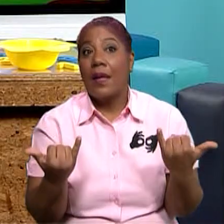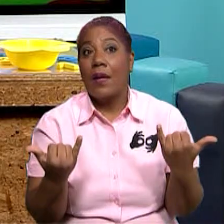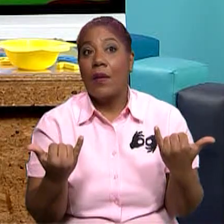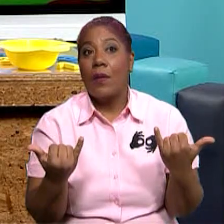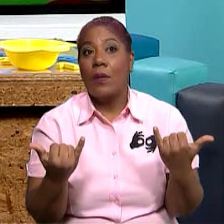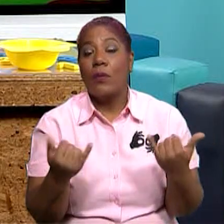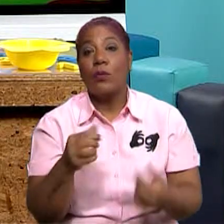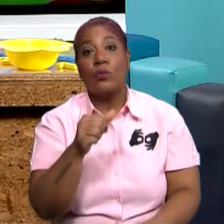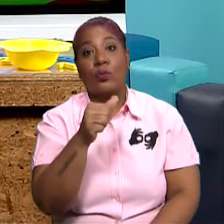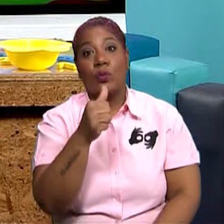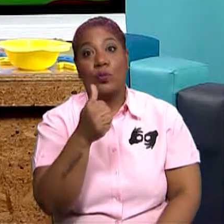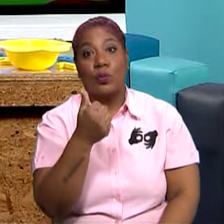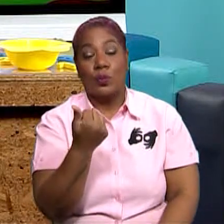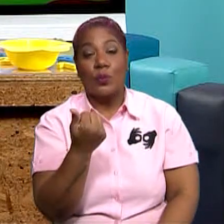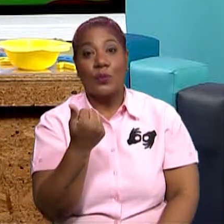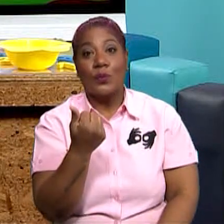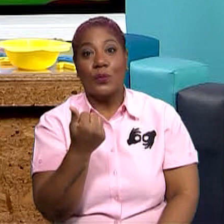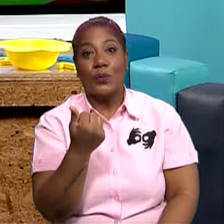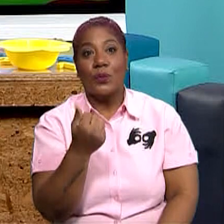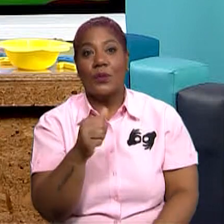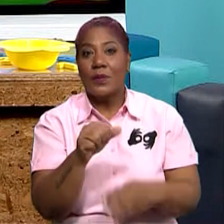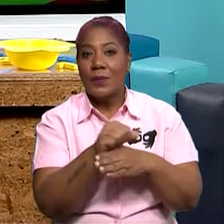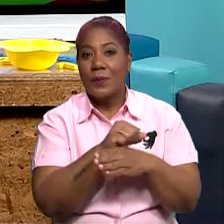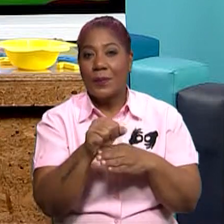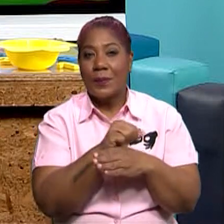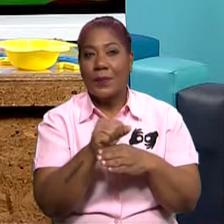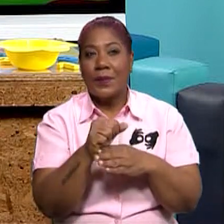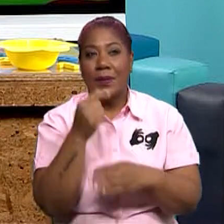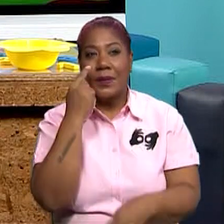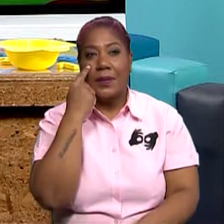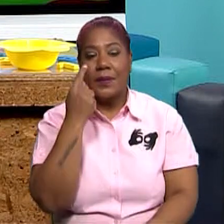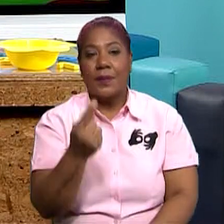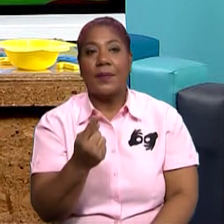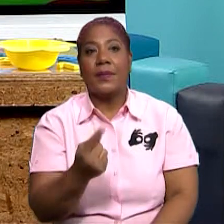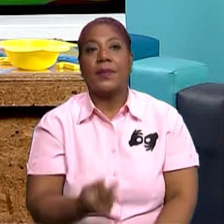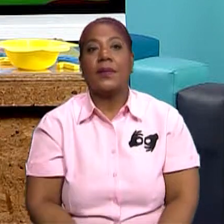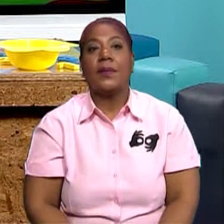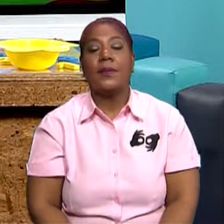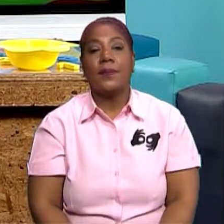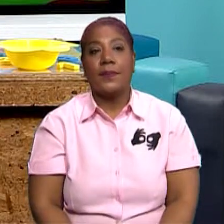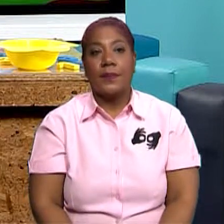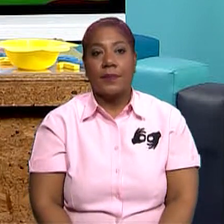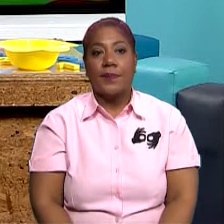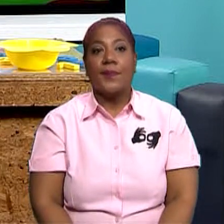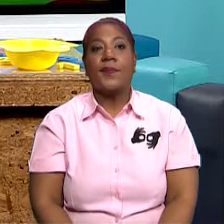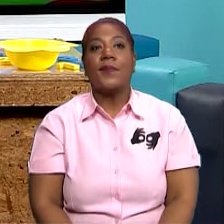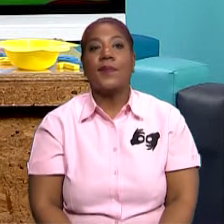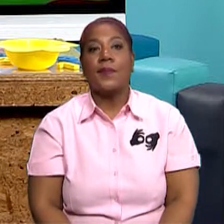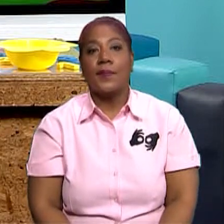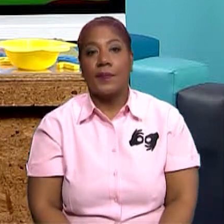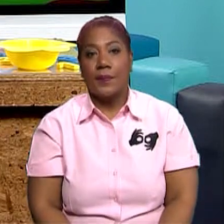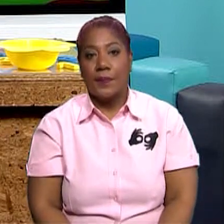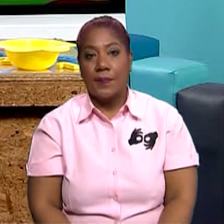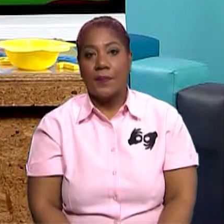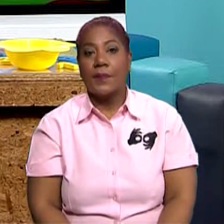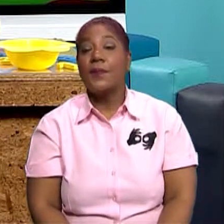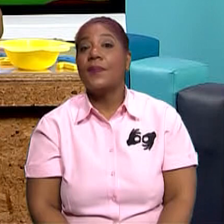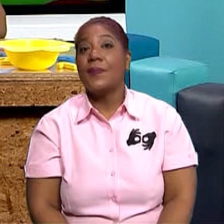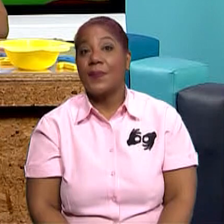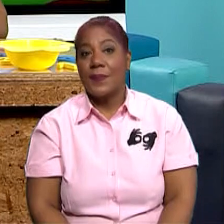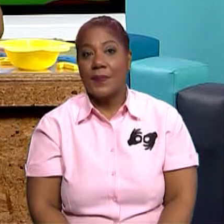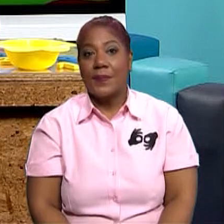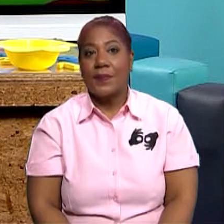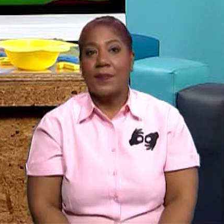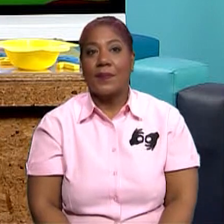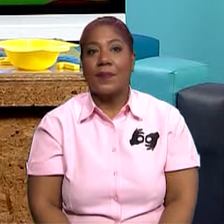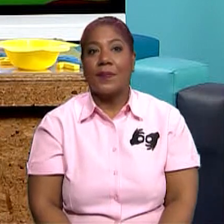hacemos otra operación. Quiero que estén pendientes, chicos. Vamos a ver si están pendientes. vamos a regresar estos pompones a la mesa y